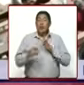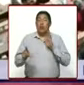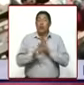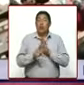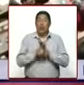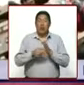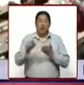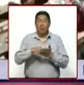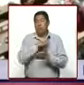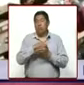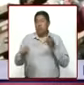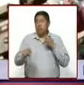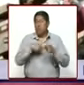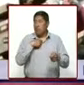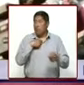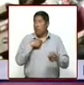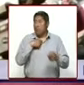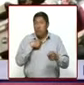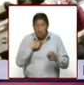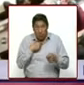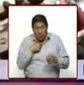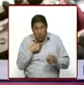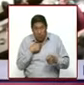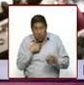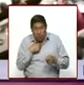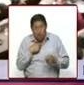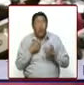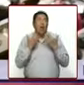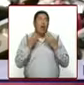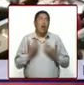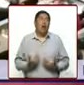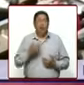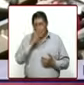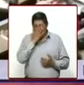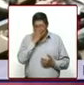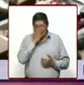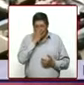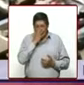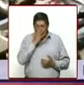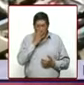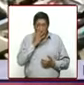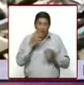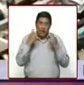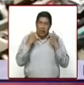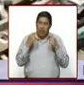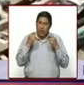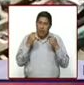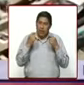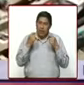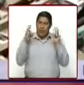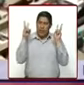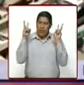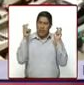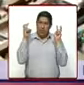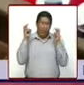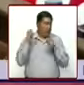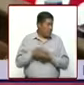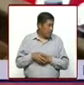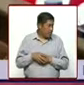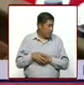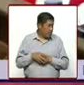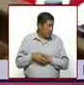leyes incendiarias. Ahora, ¿qué puntos se han tocado y por qué punto? Ahora se está justamente tratando temas